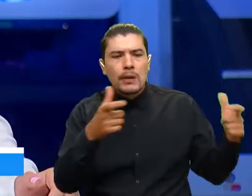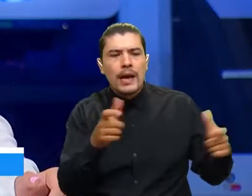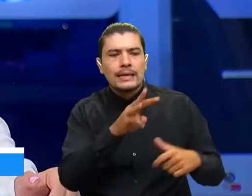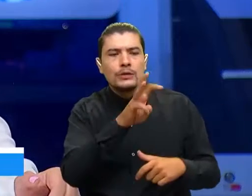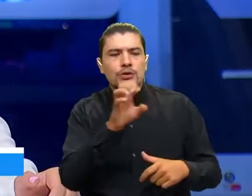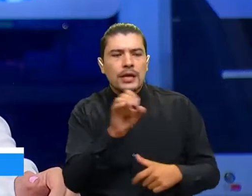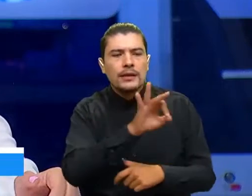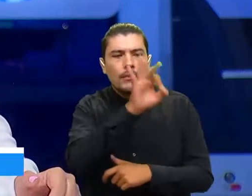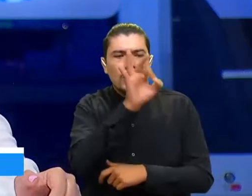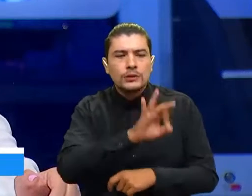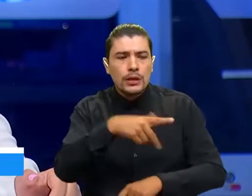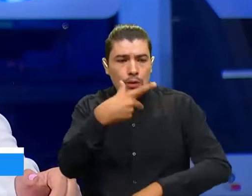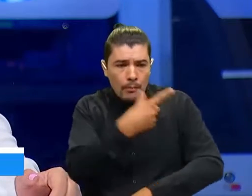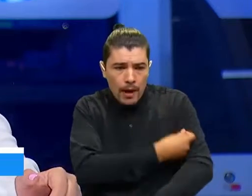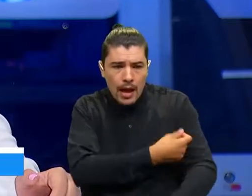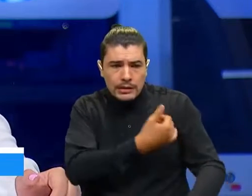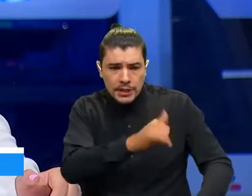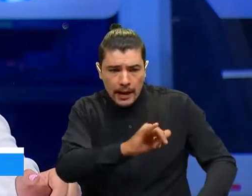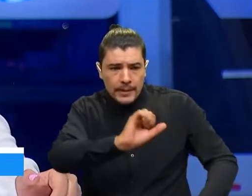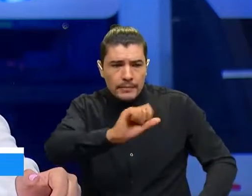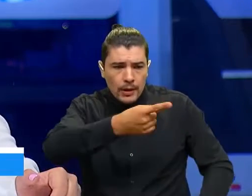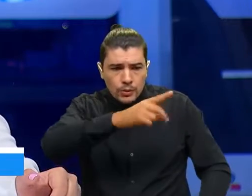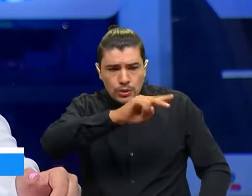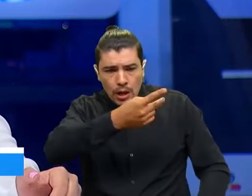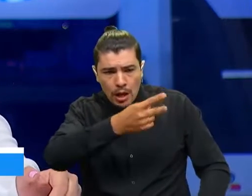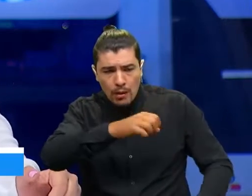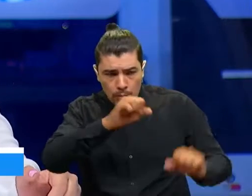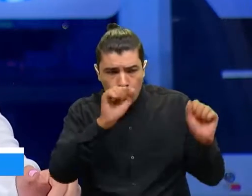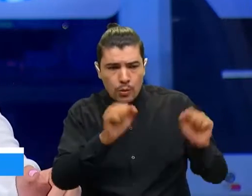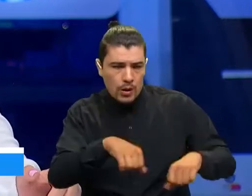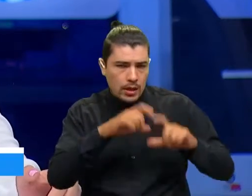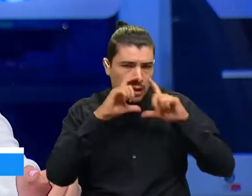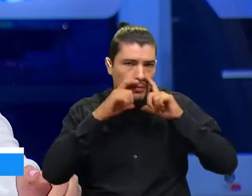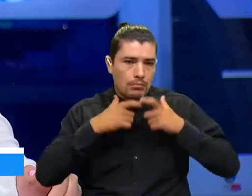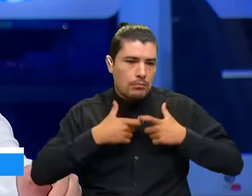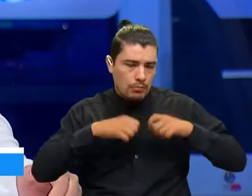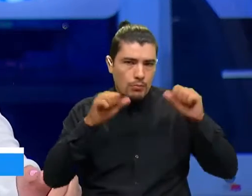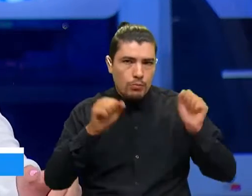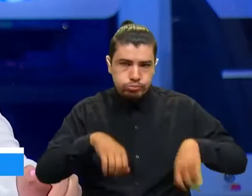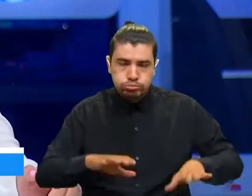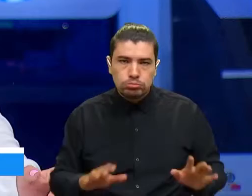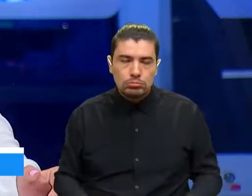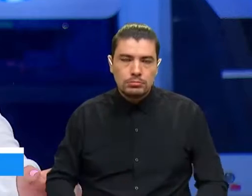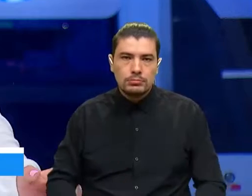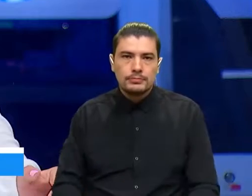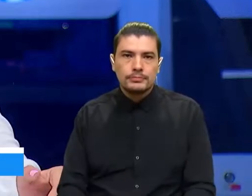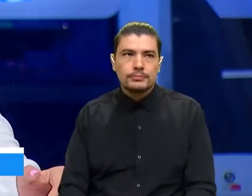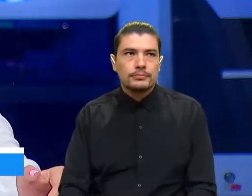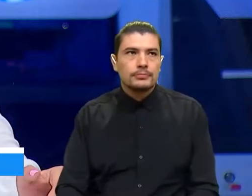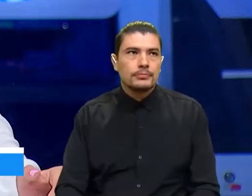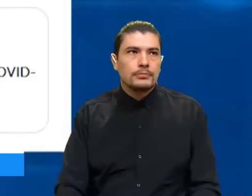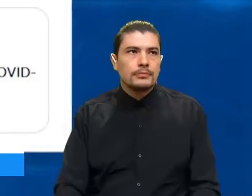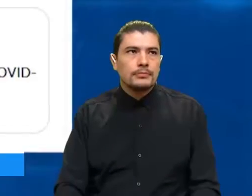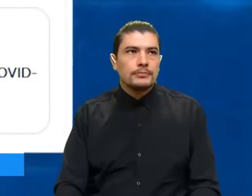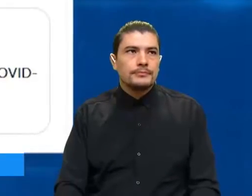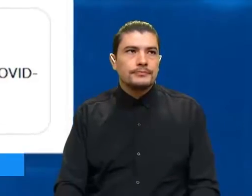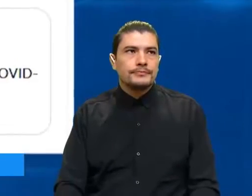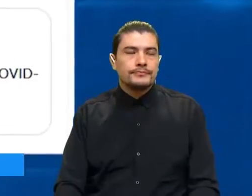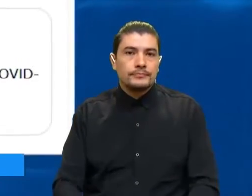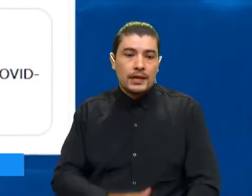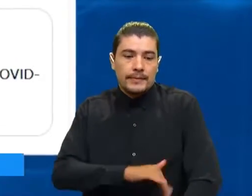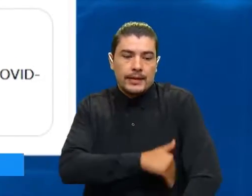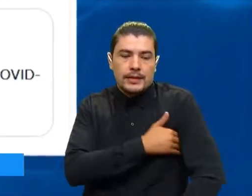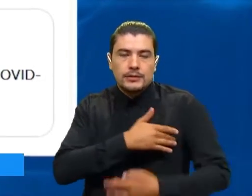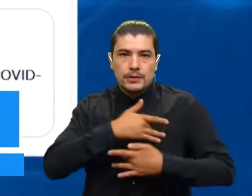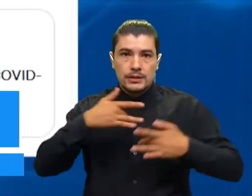los municipios del país que tengan vacunación con esquemas completos por encima del 70%. El ministro de